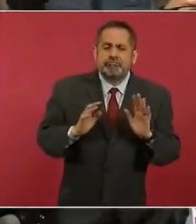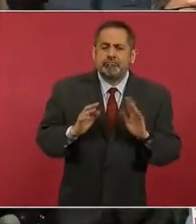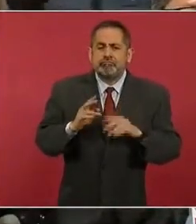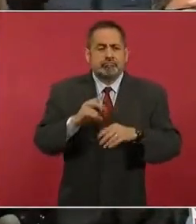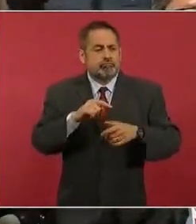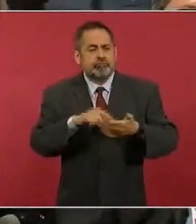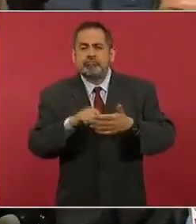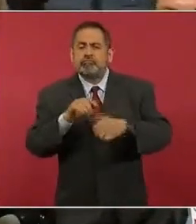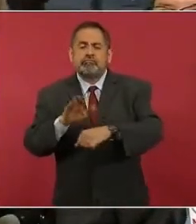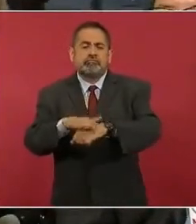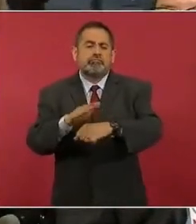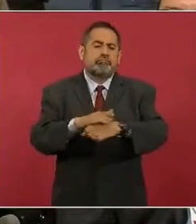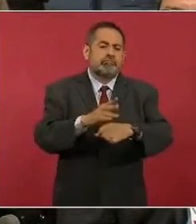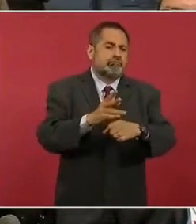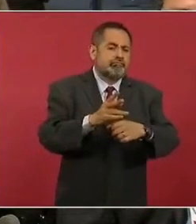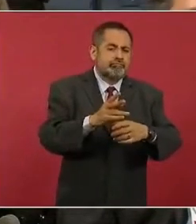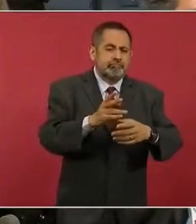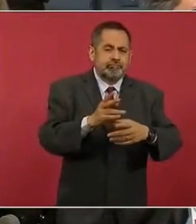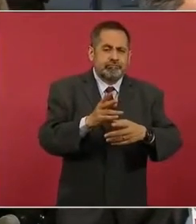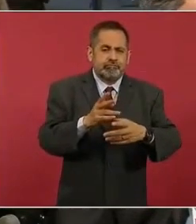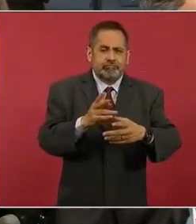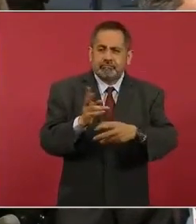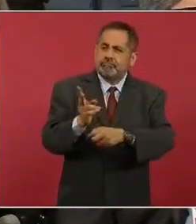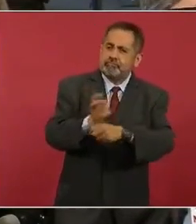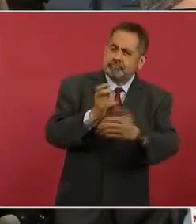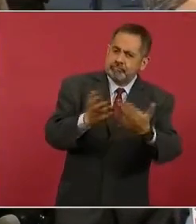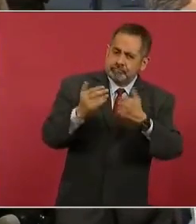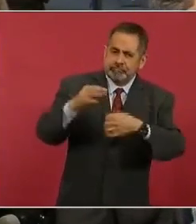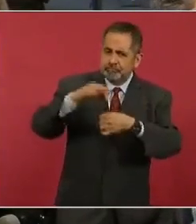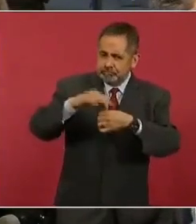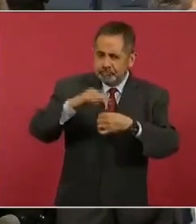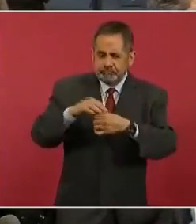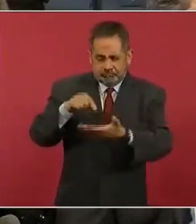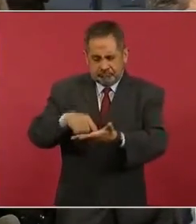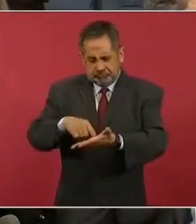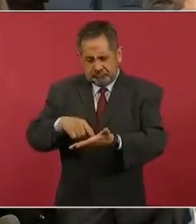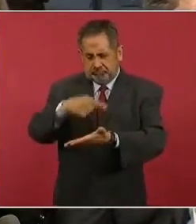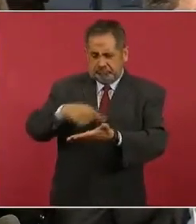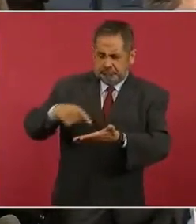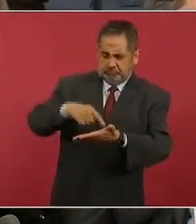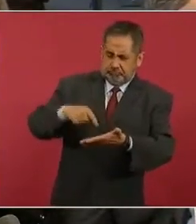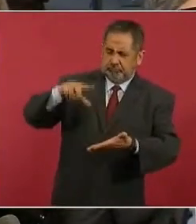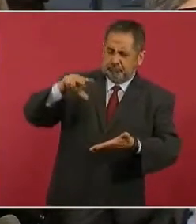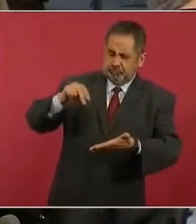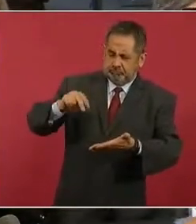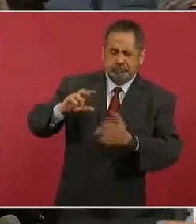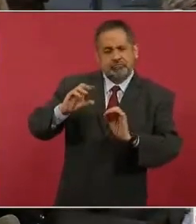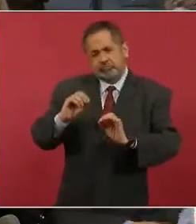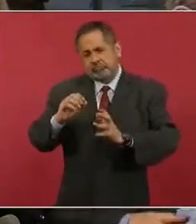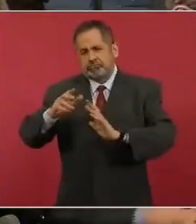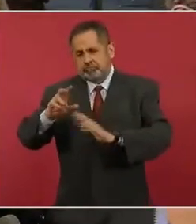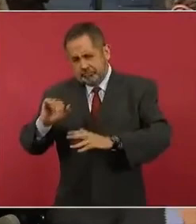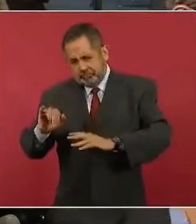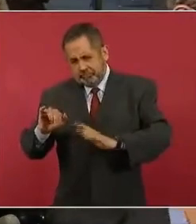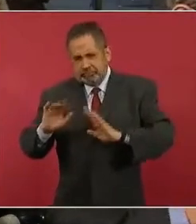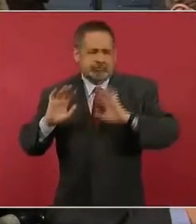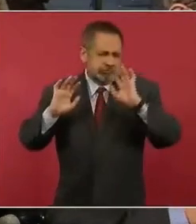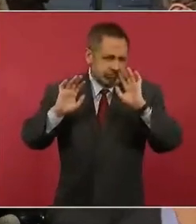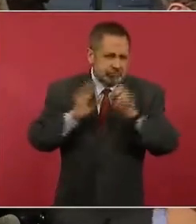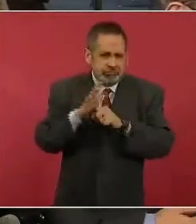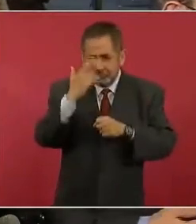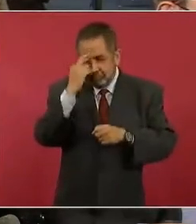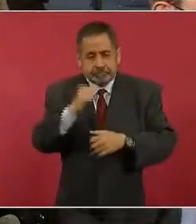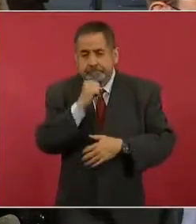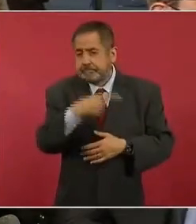invitan a participar, como sería lo más lógico a decir no o a decir sí a la revocación por estas